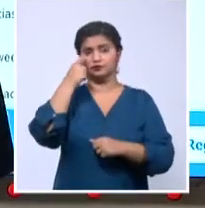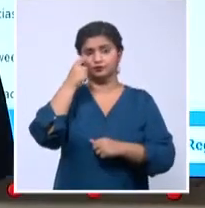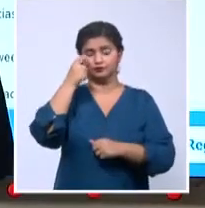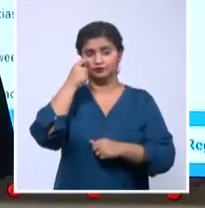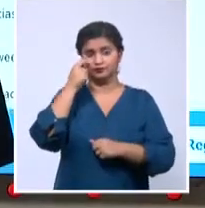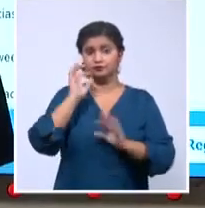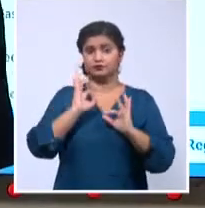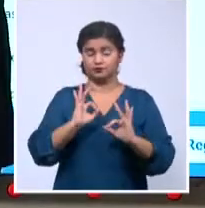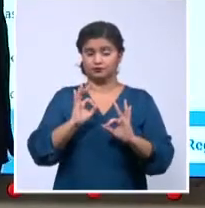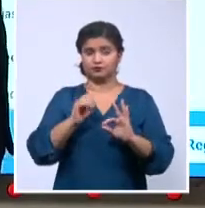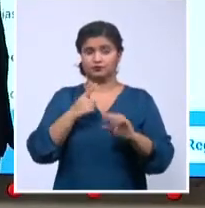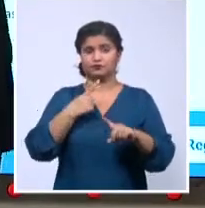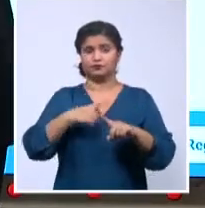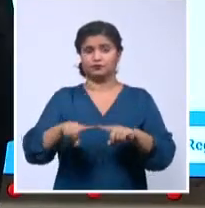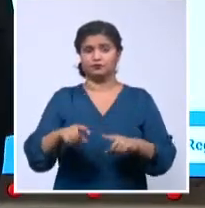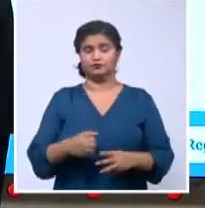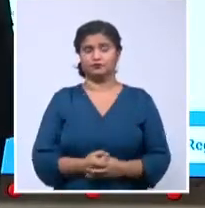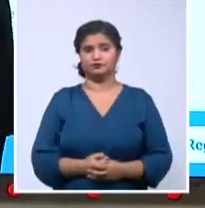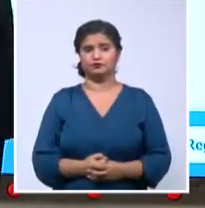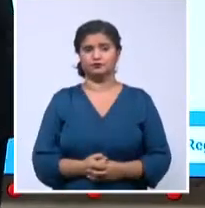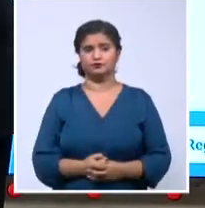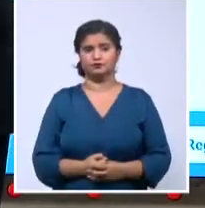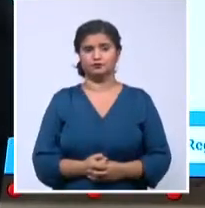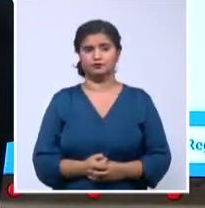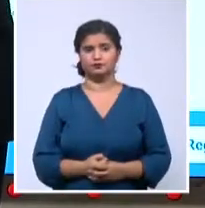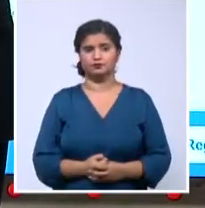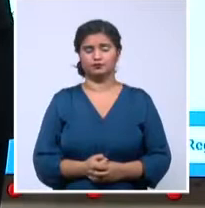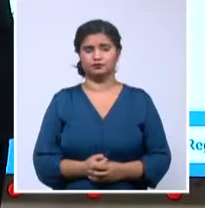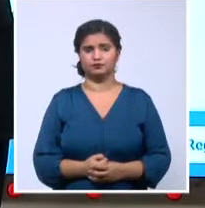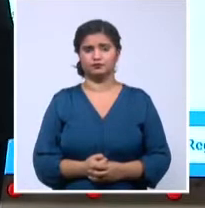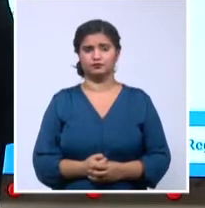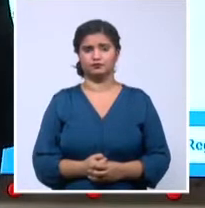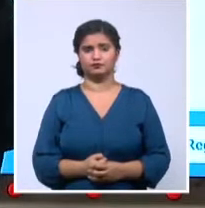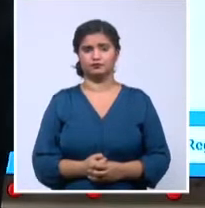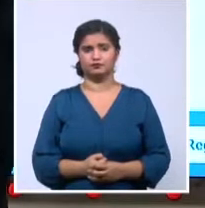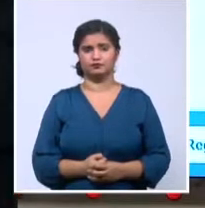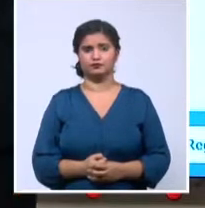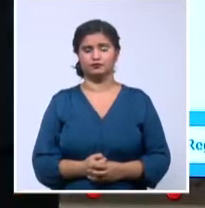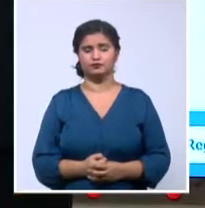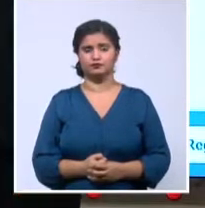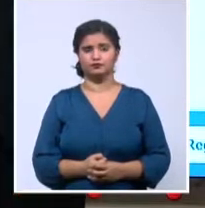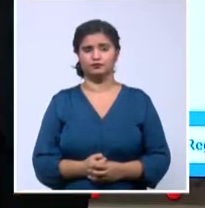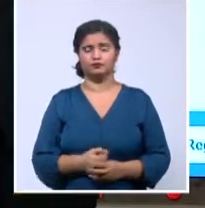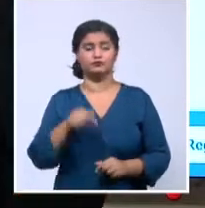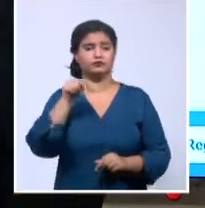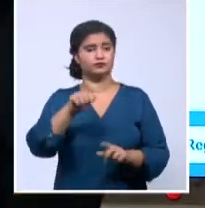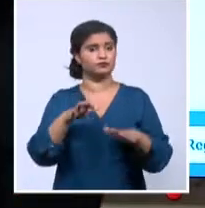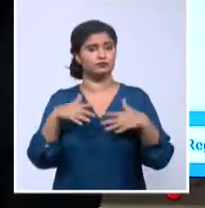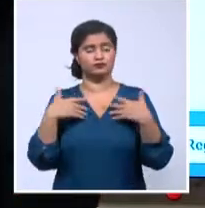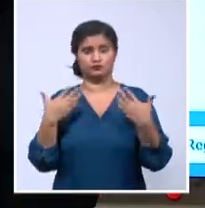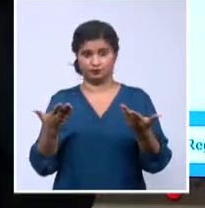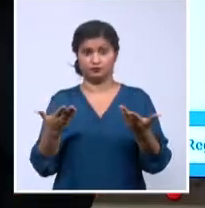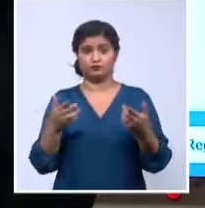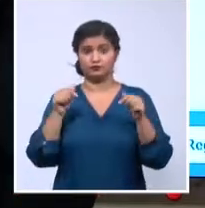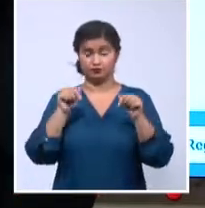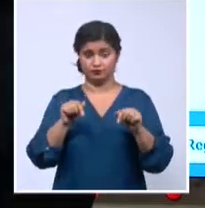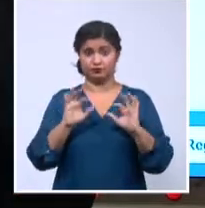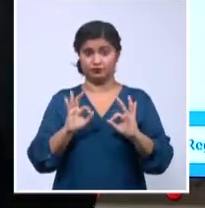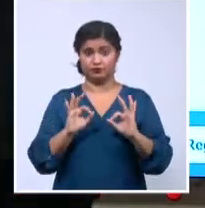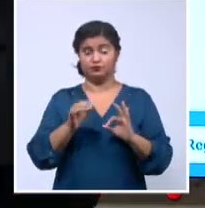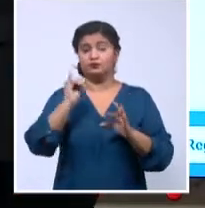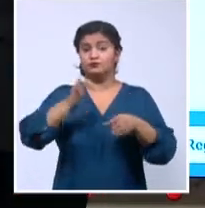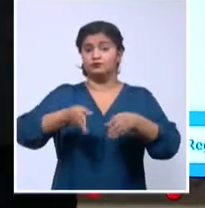Mientras, pero aquí está lo que llamarían algunos la posición oficialista o la posición que está marcando la